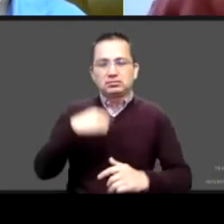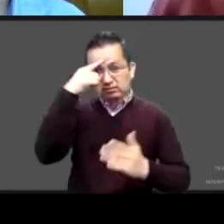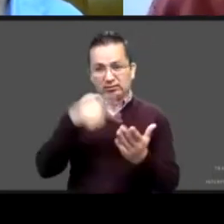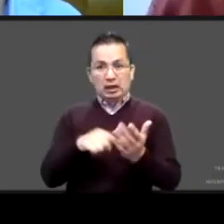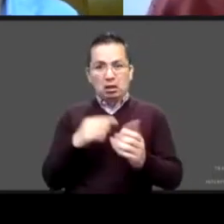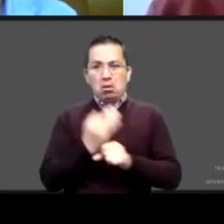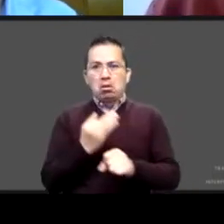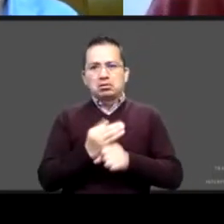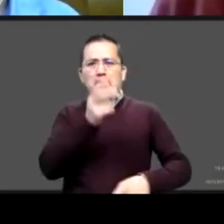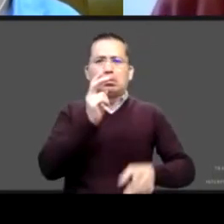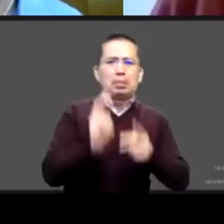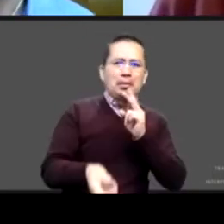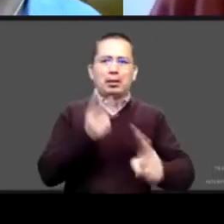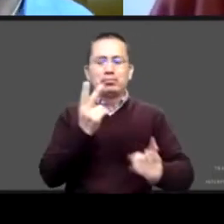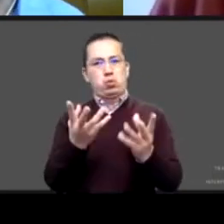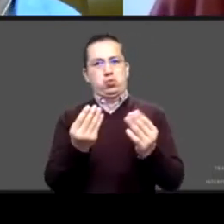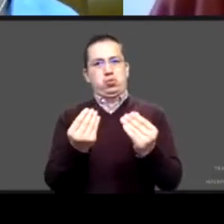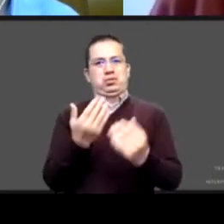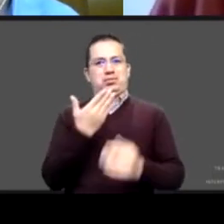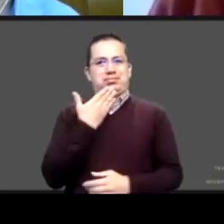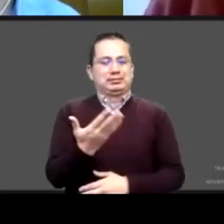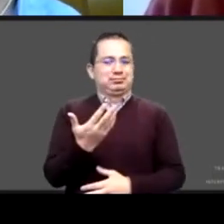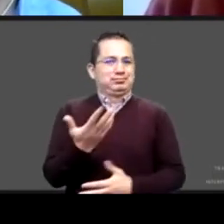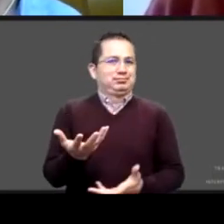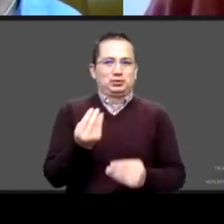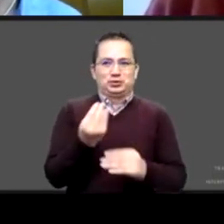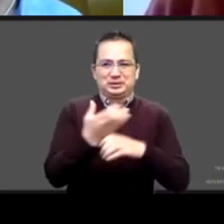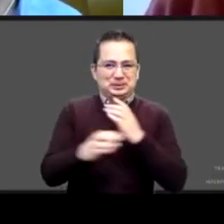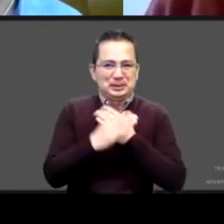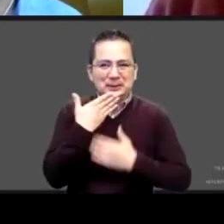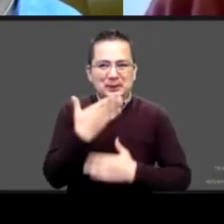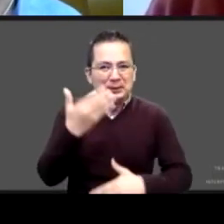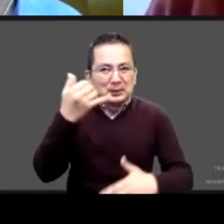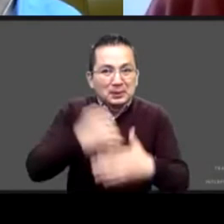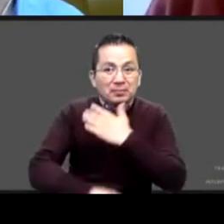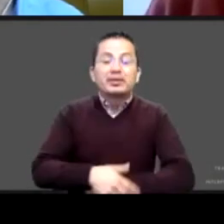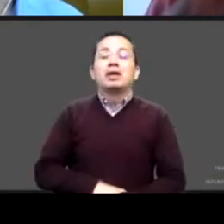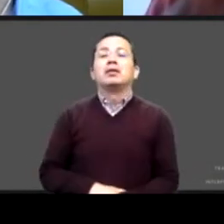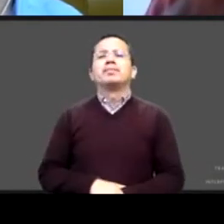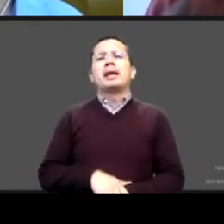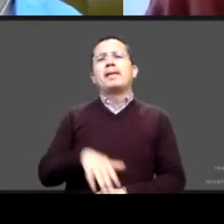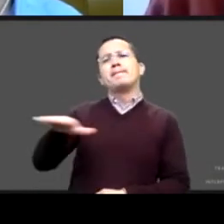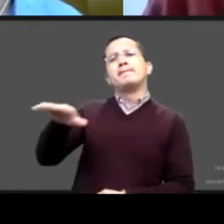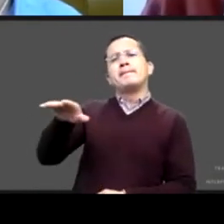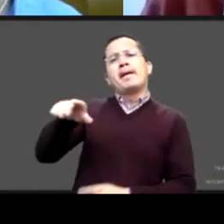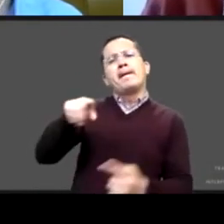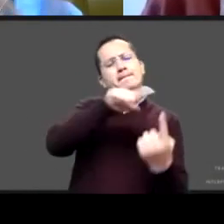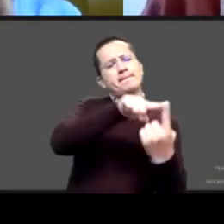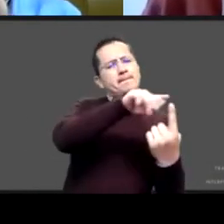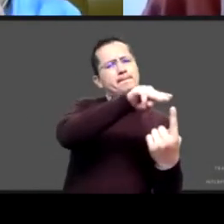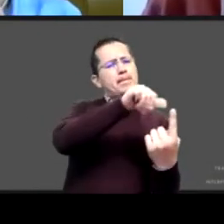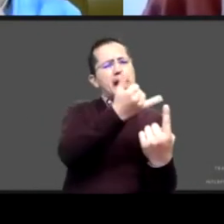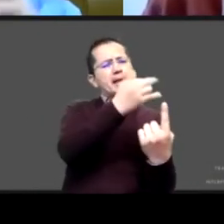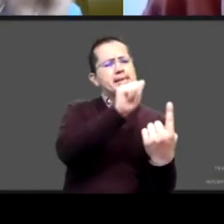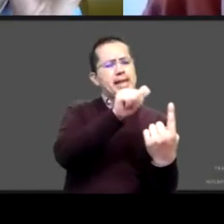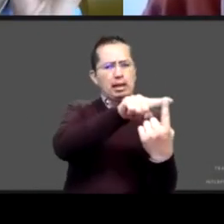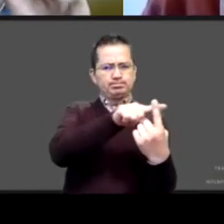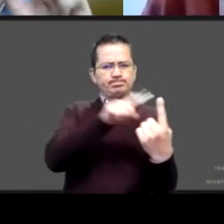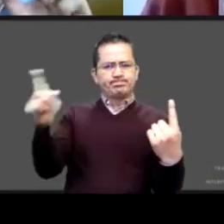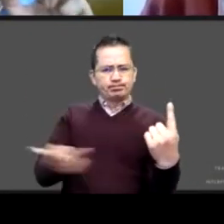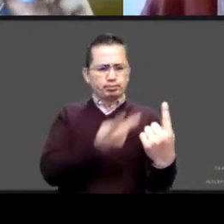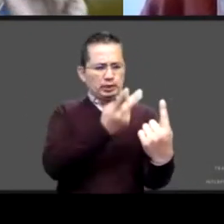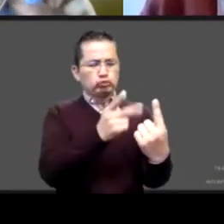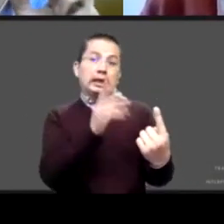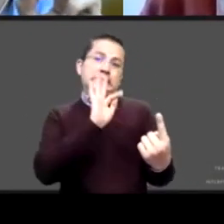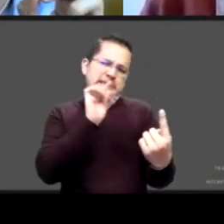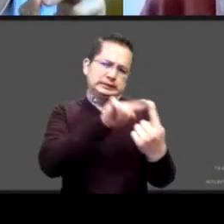charlando. Primero, Mayra, nos hacen aquí la pregunta. ¿Cómo incentivar? Ya lo has mencionado, pero a lo mejor valdría